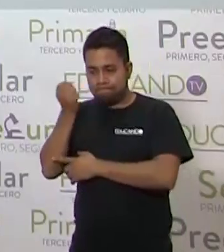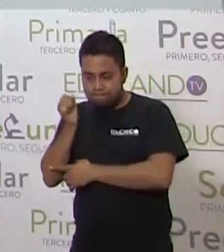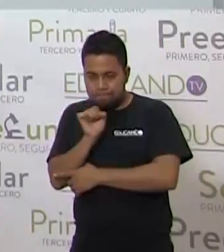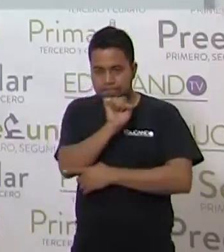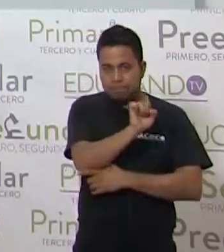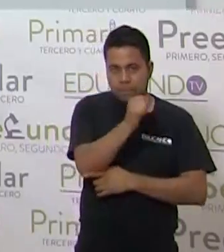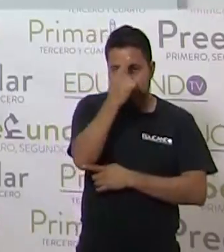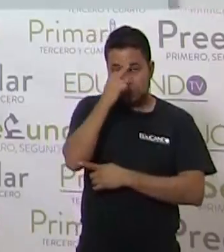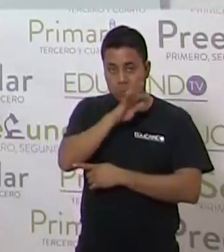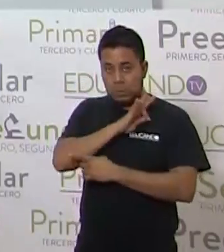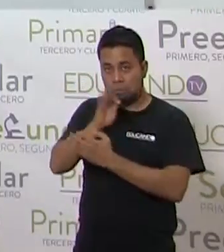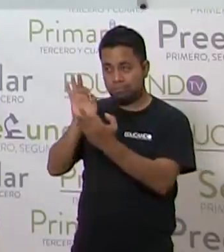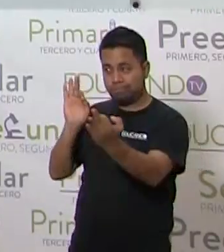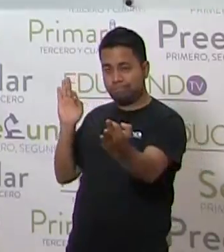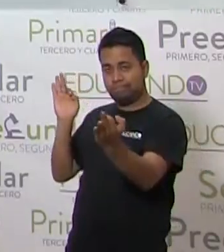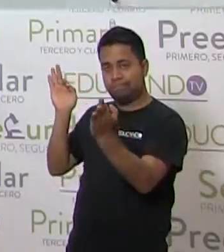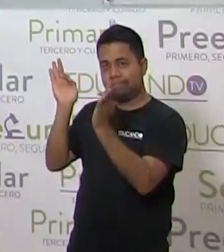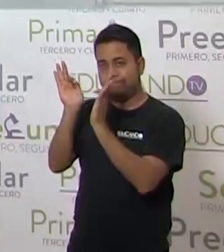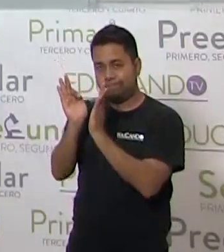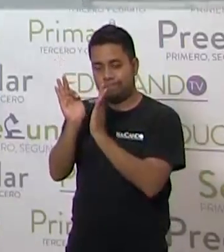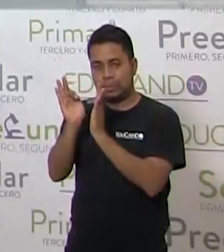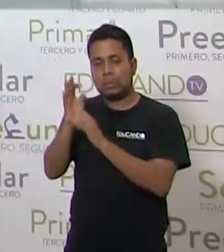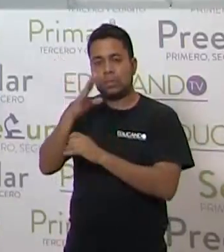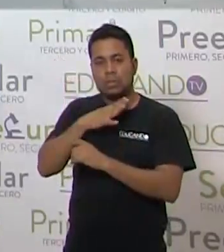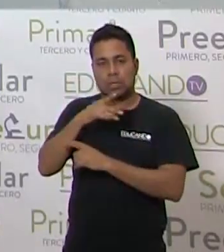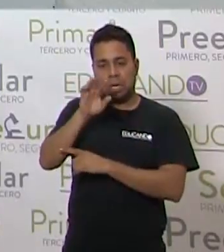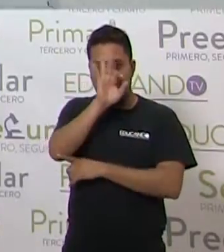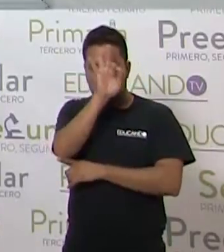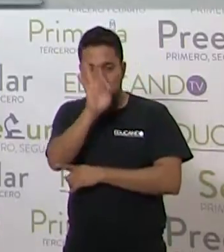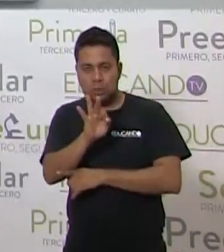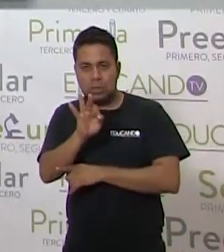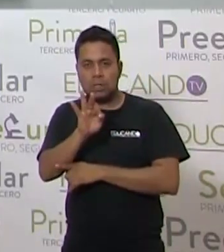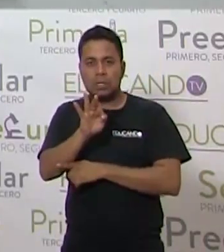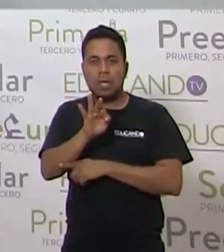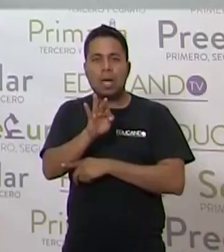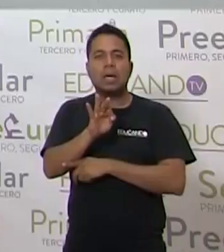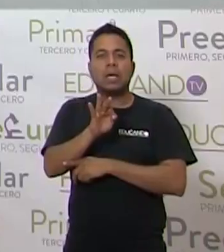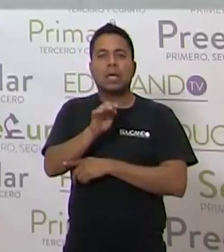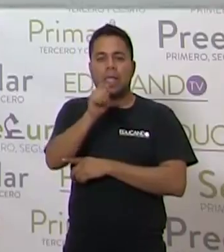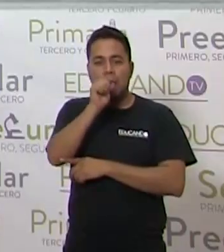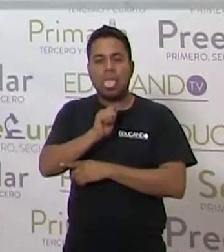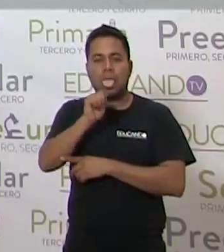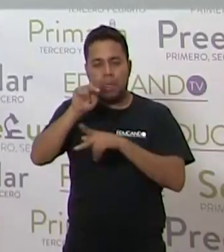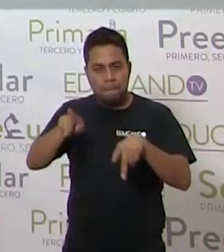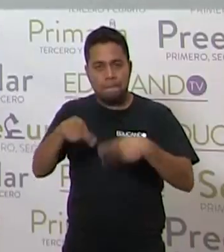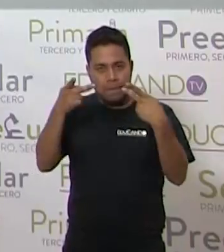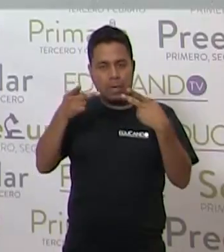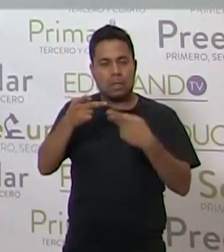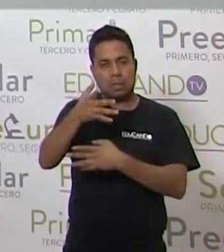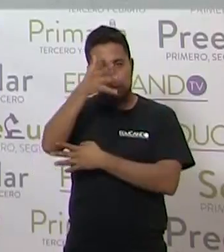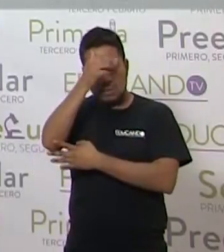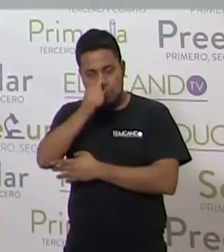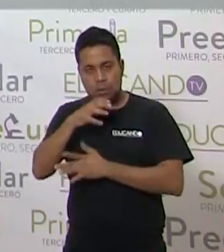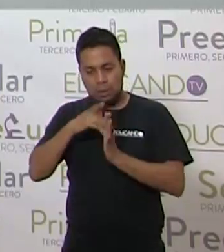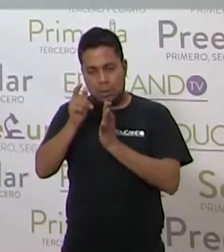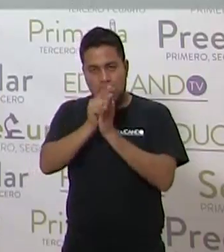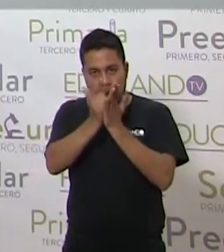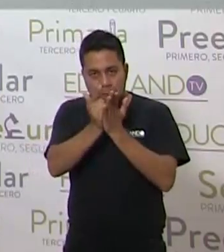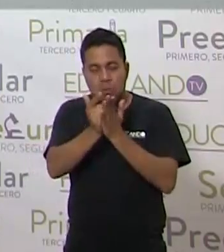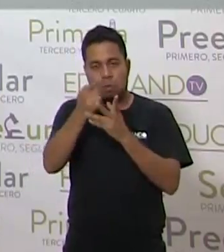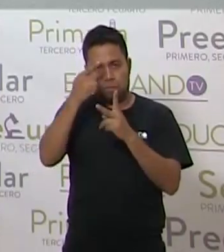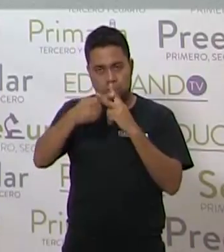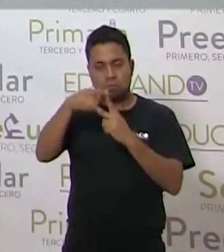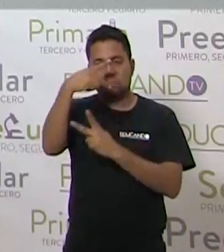puedan apreciar es esta de aquí Viene un porcentaje de paletas vendidas que viene como te repito en tu libro de Desafíos